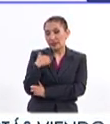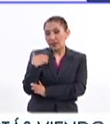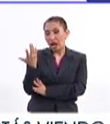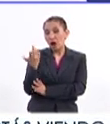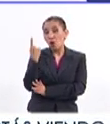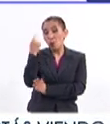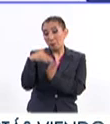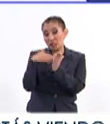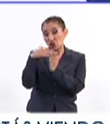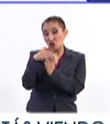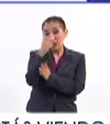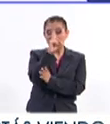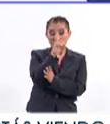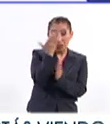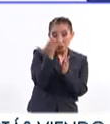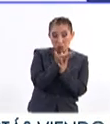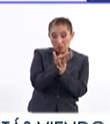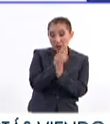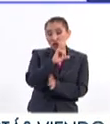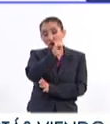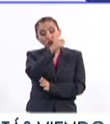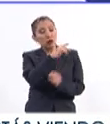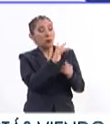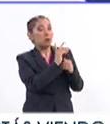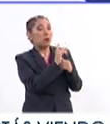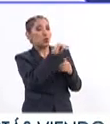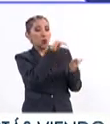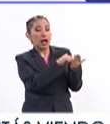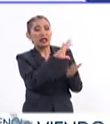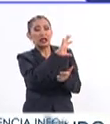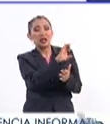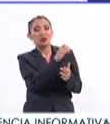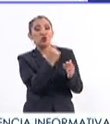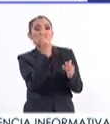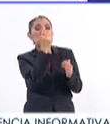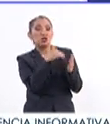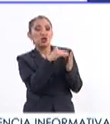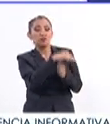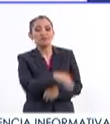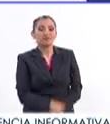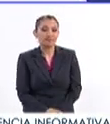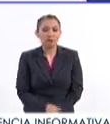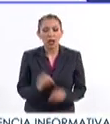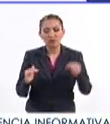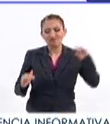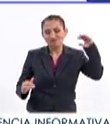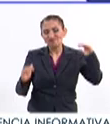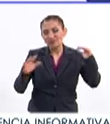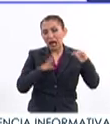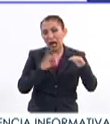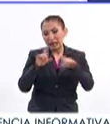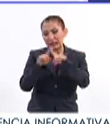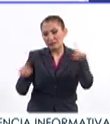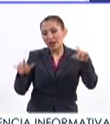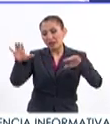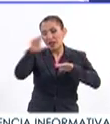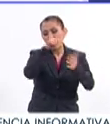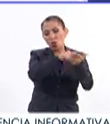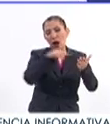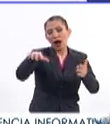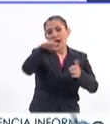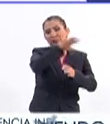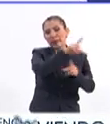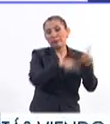partes por millón promedio, y en el resto del país podría ser hasta 500 partes por millón. Entonces sí tenemos una variación